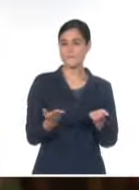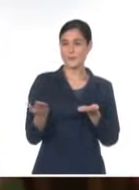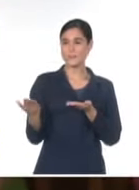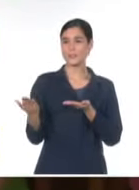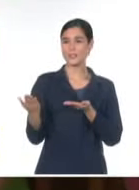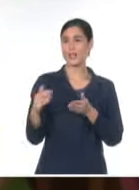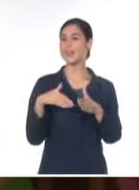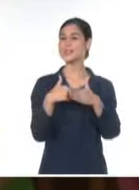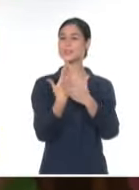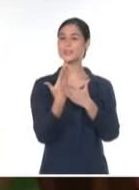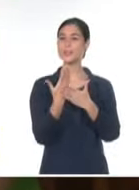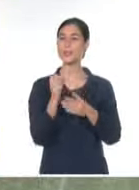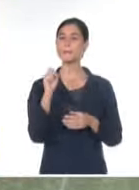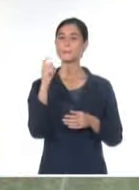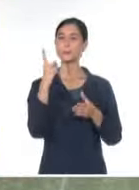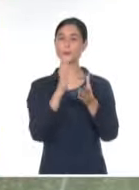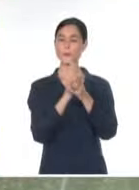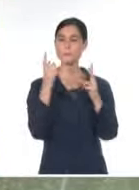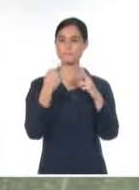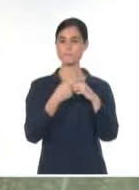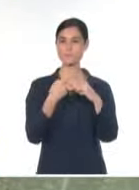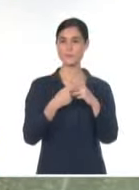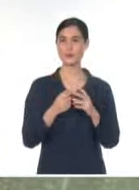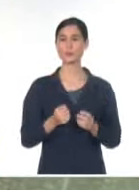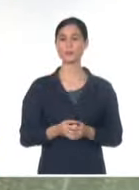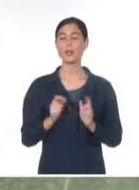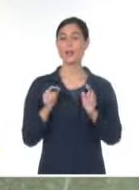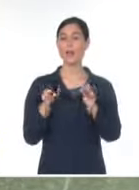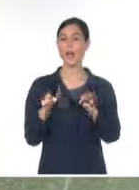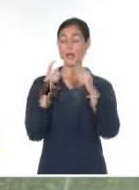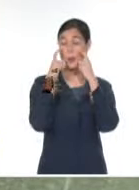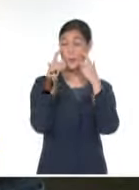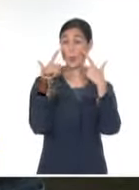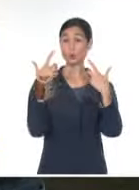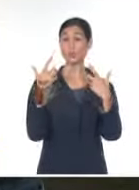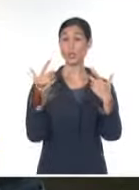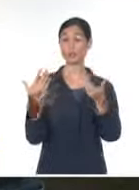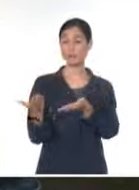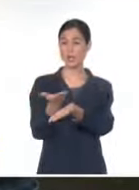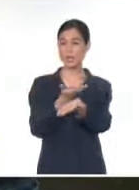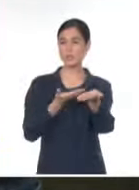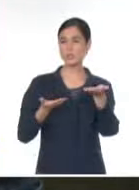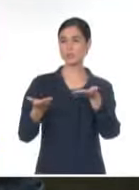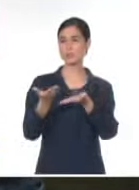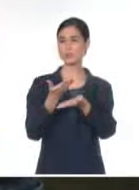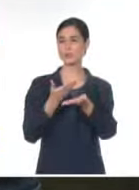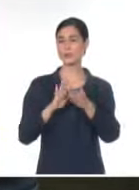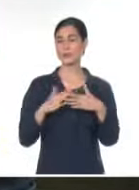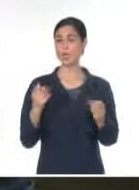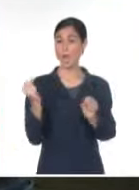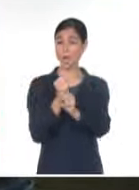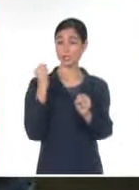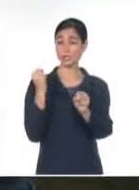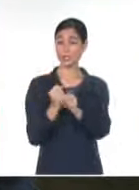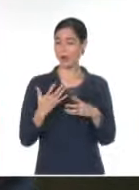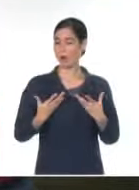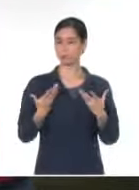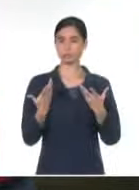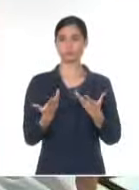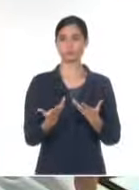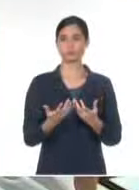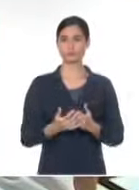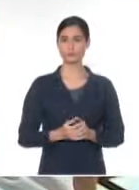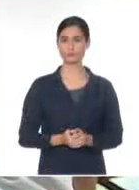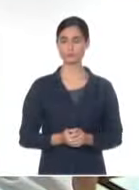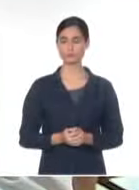fecha obrera es momento oportuno para que el movimiento sindical reconozca a quienes en su seno se destacan por su labor. Razones